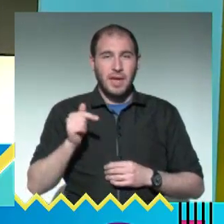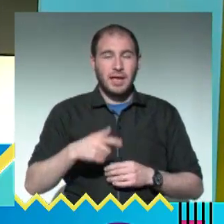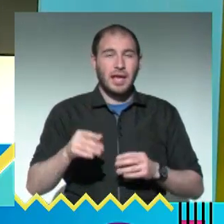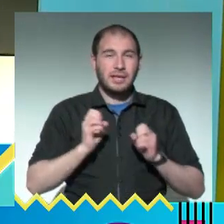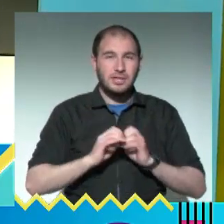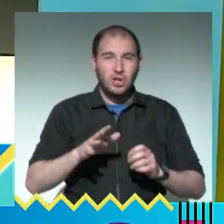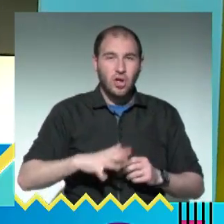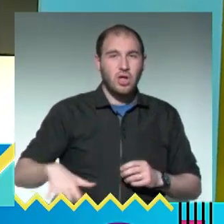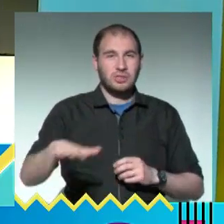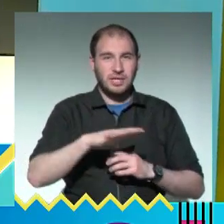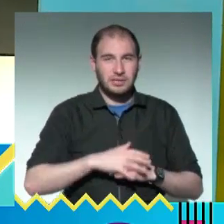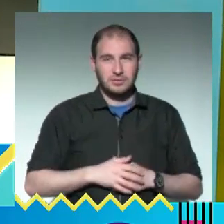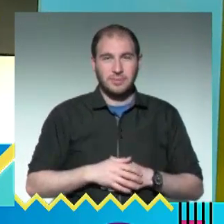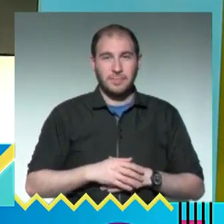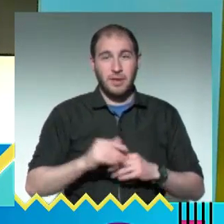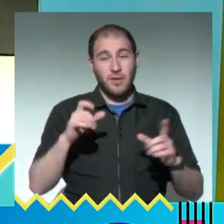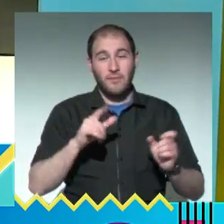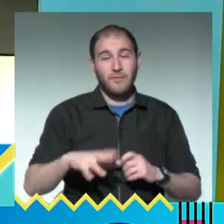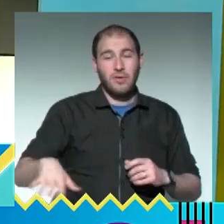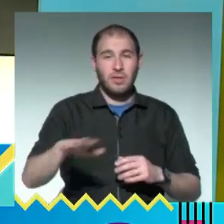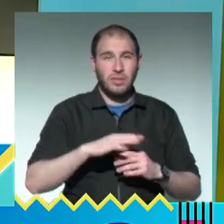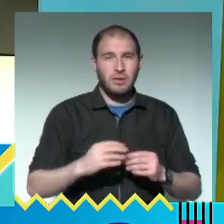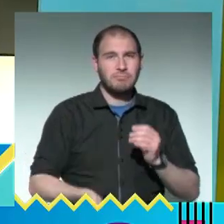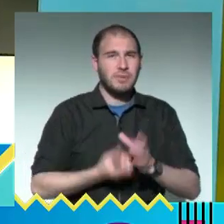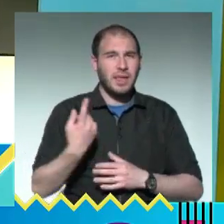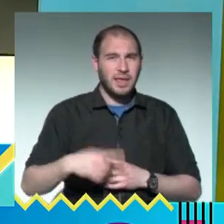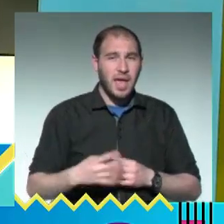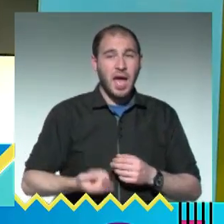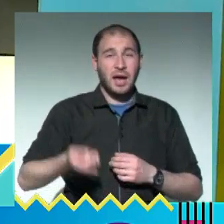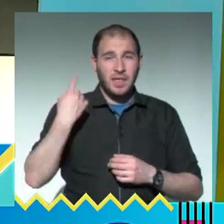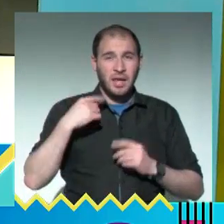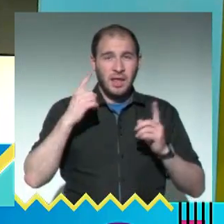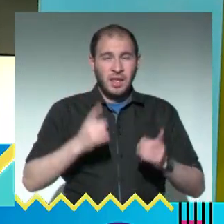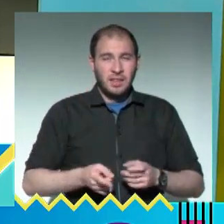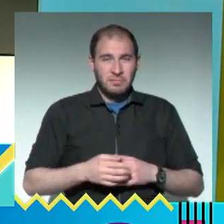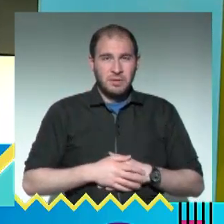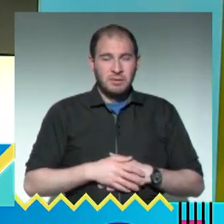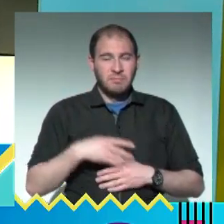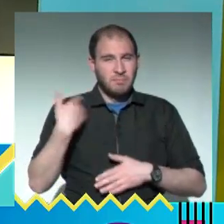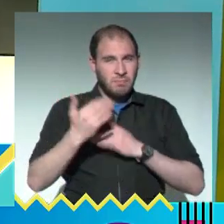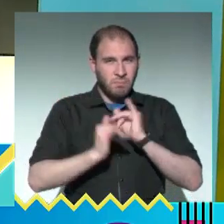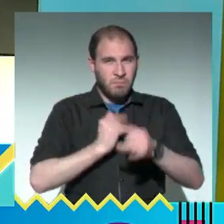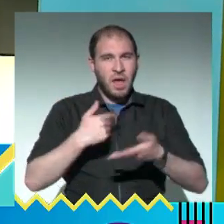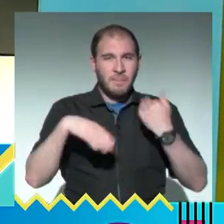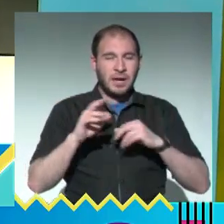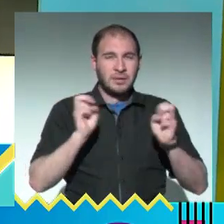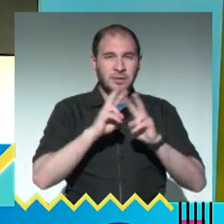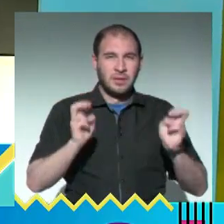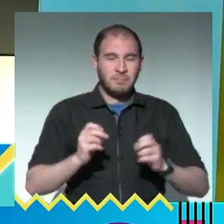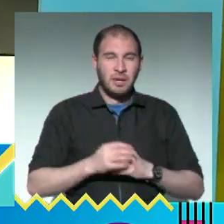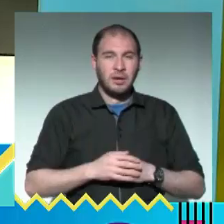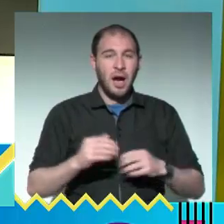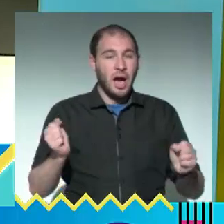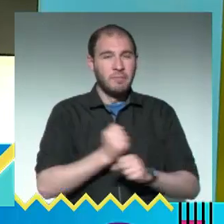el contexto, la imagen, ¿sí? de lo que se generó ayer, que ya lo vamos a estar desarrollando más en términos de lo que